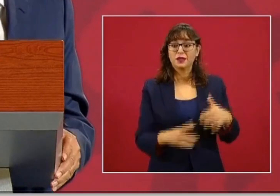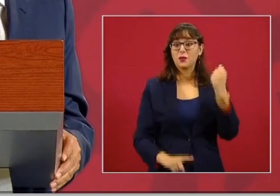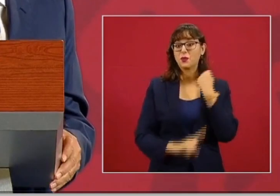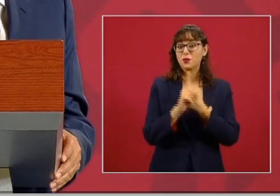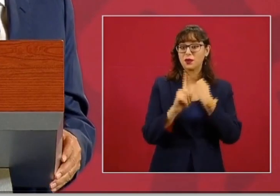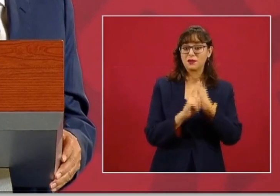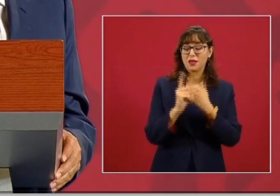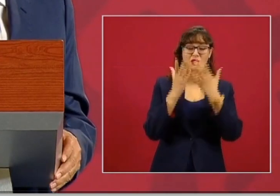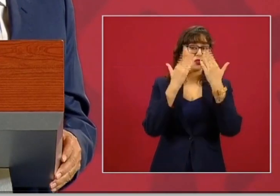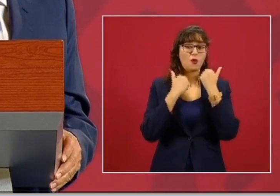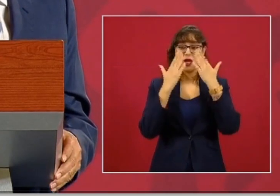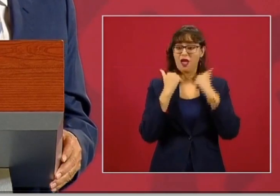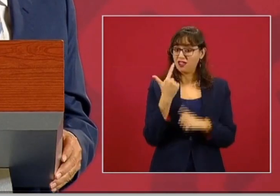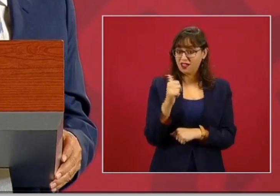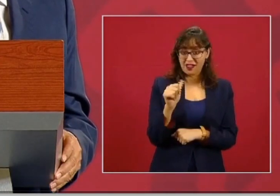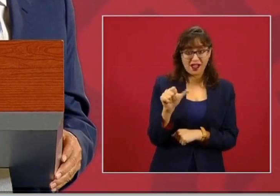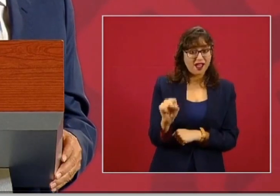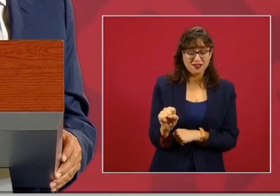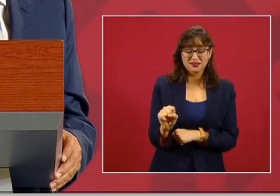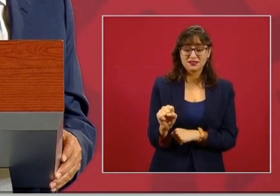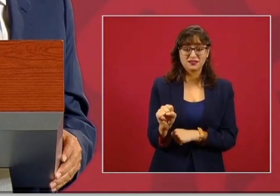ahí estamos